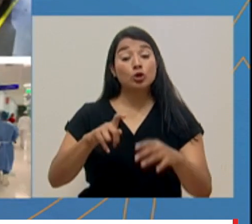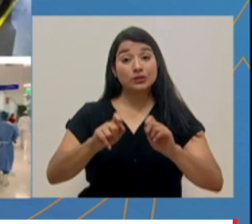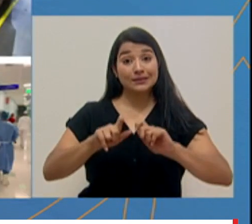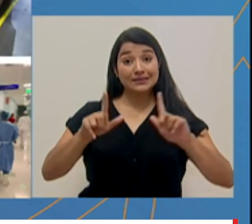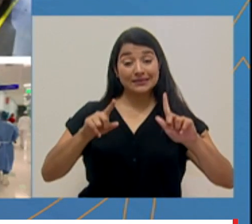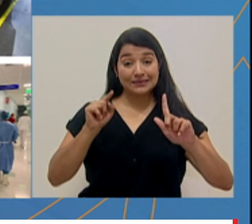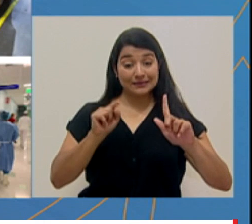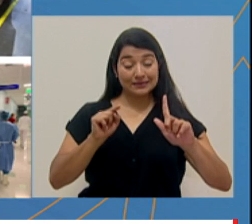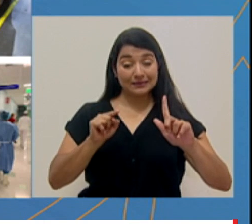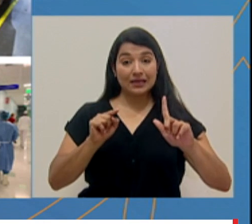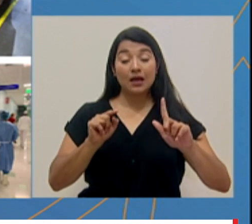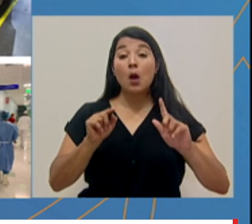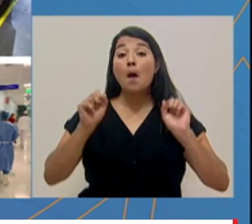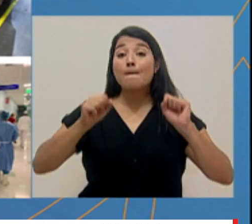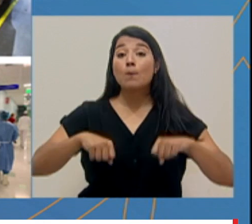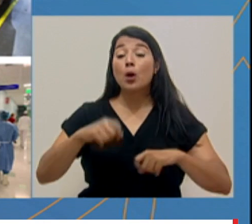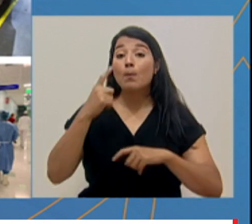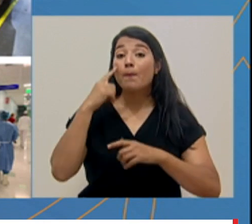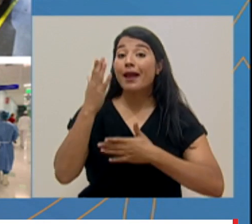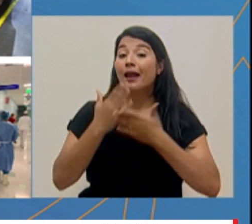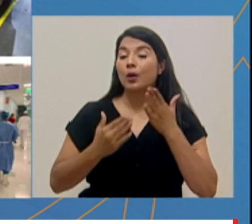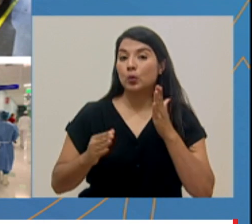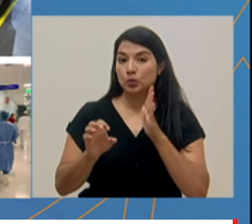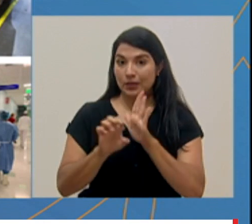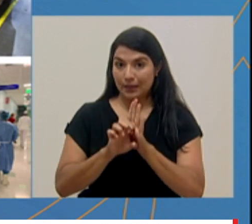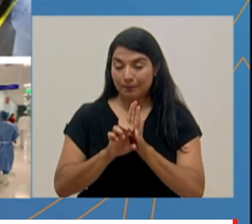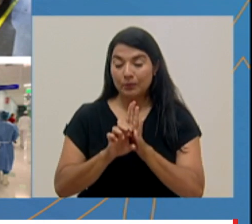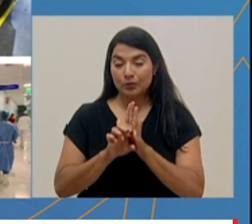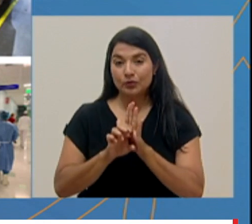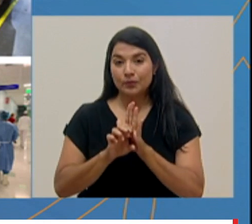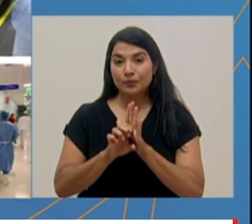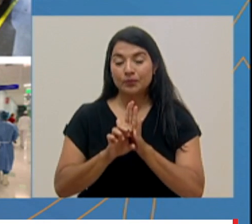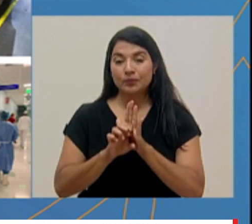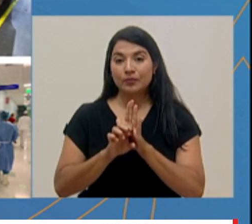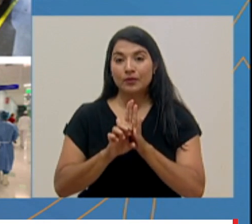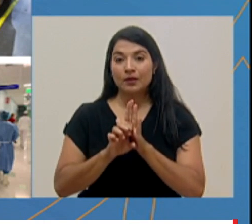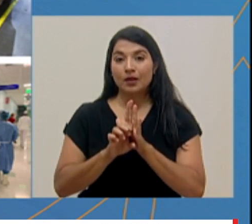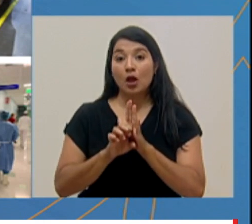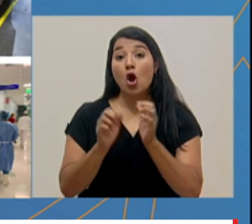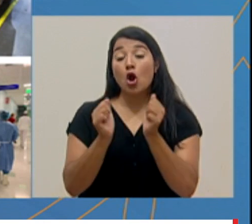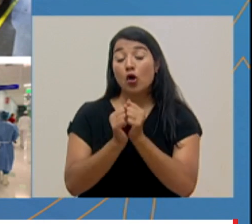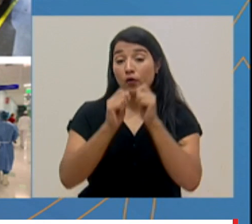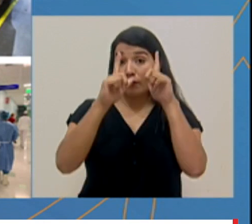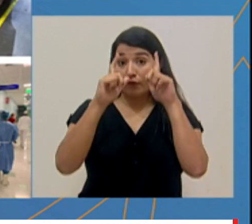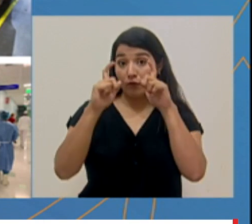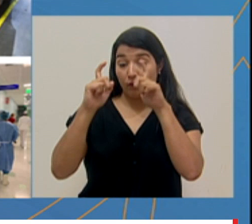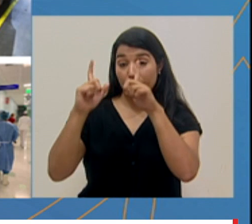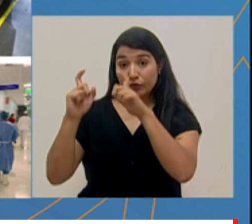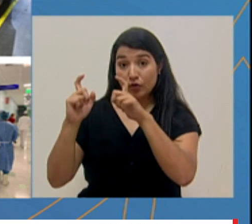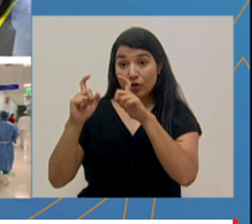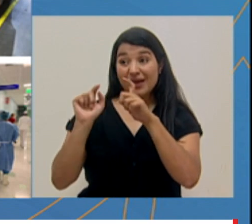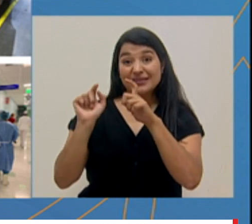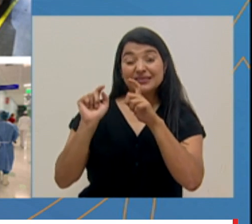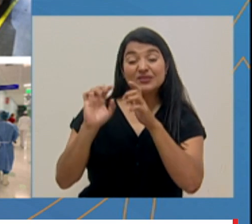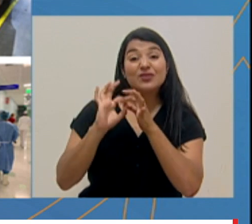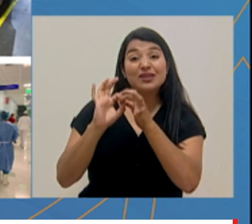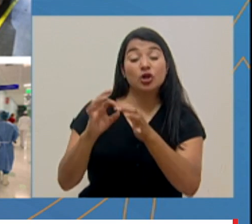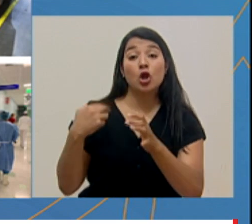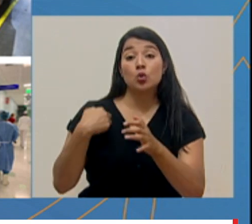filmina, aquí vemos algunos ejemplos vía fotografías de lo que se ha